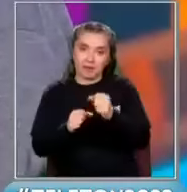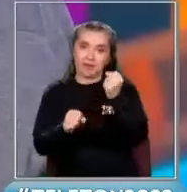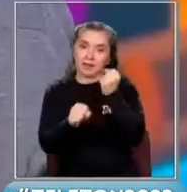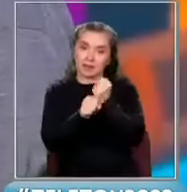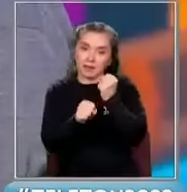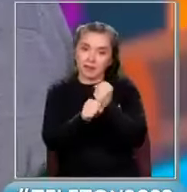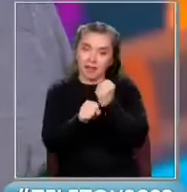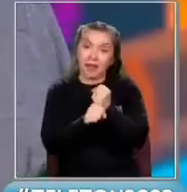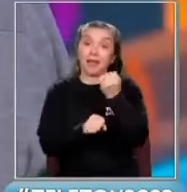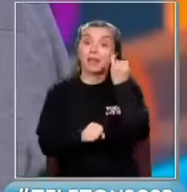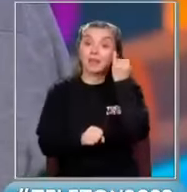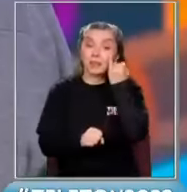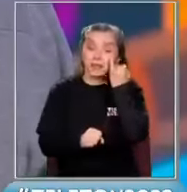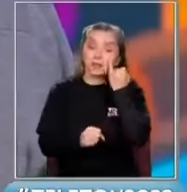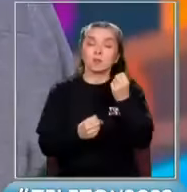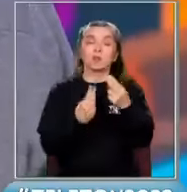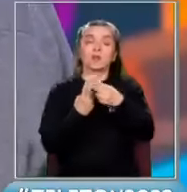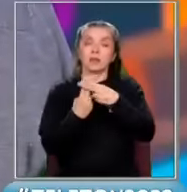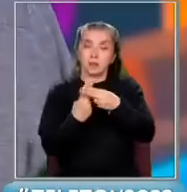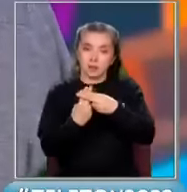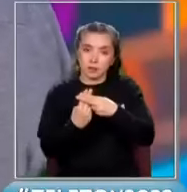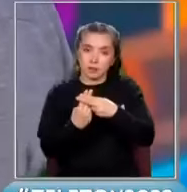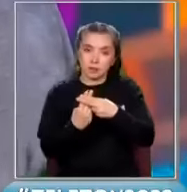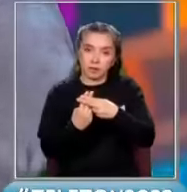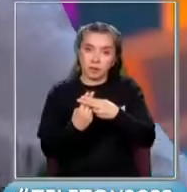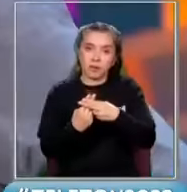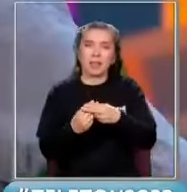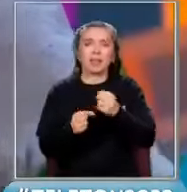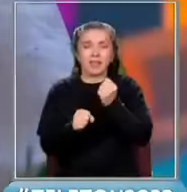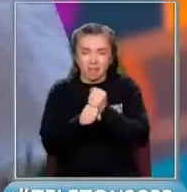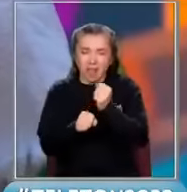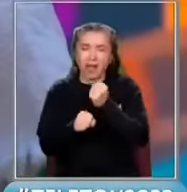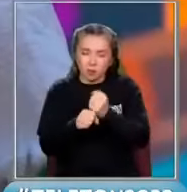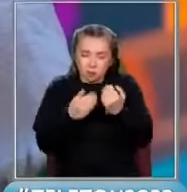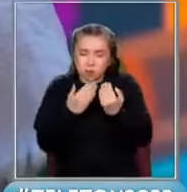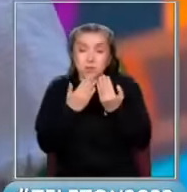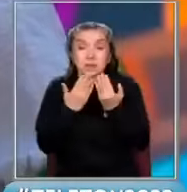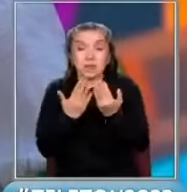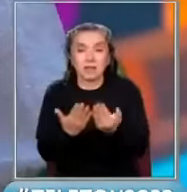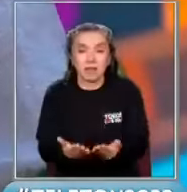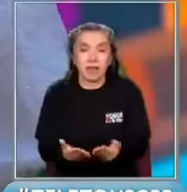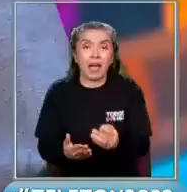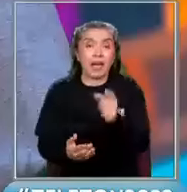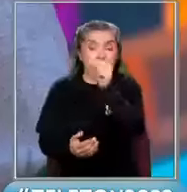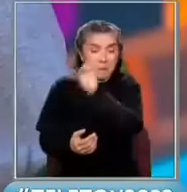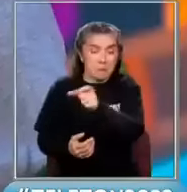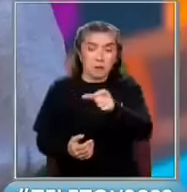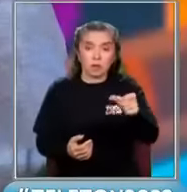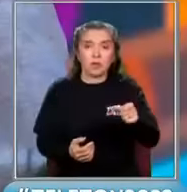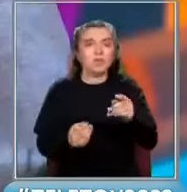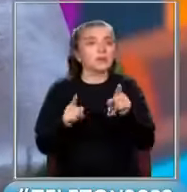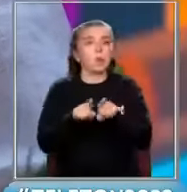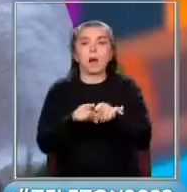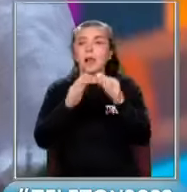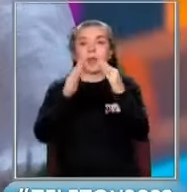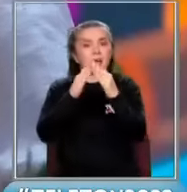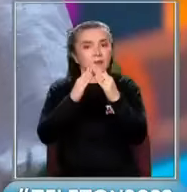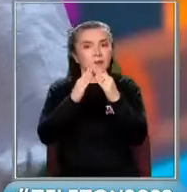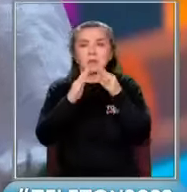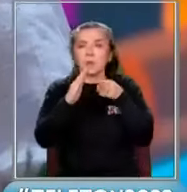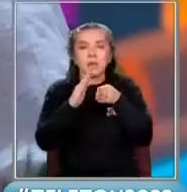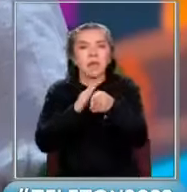de Teletón. Porque el tratamiento que se le da a cada paciente que llega es como si llegara a un hogar, a su